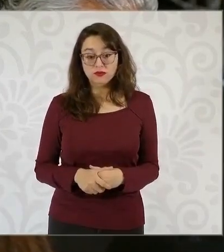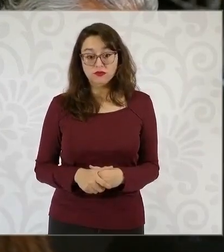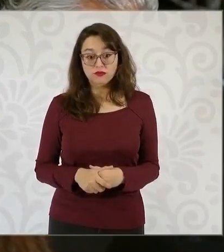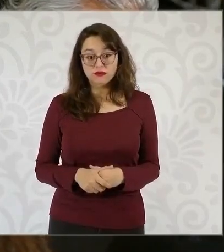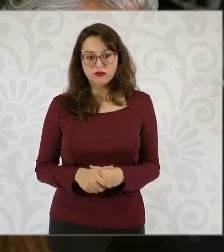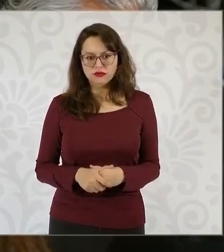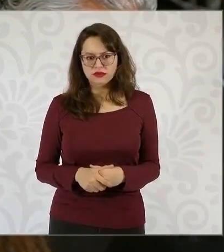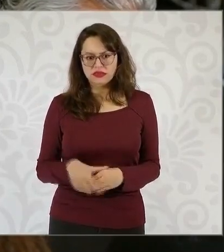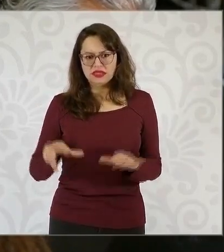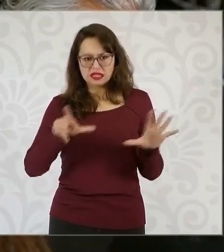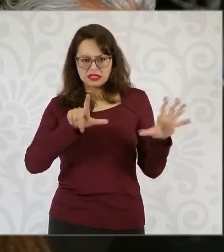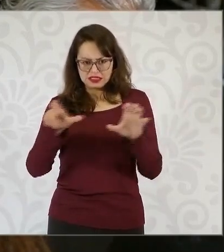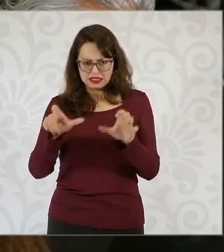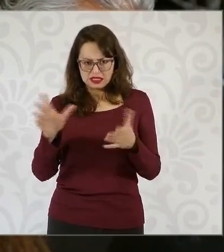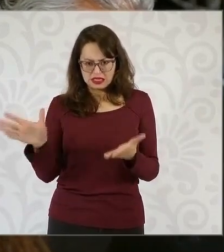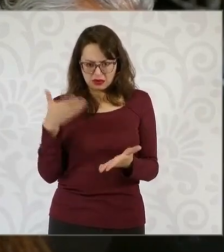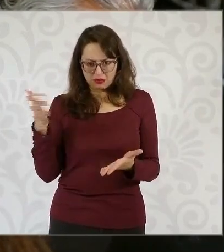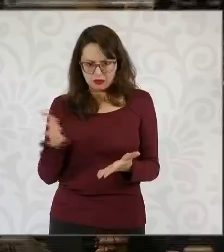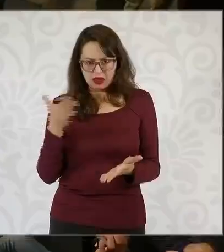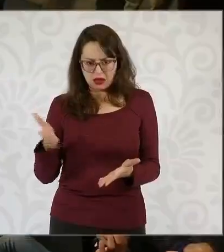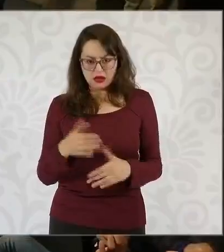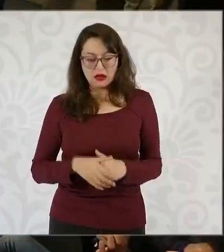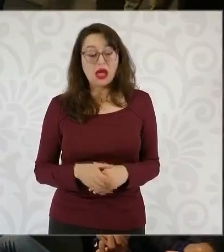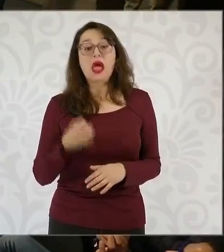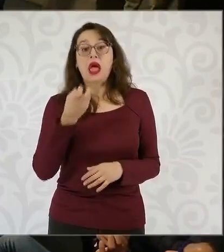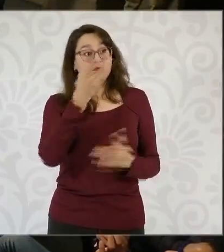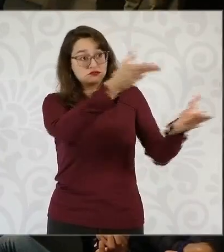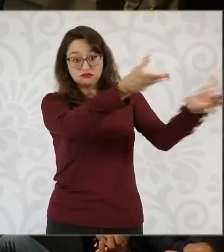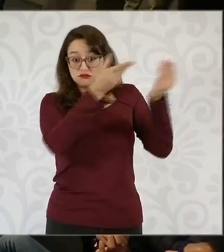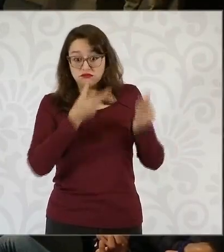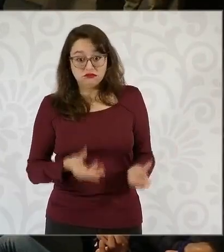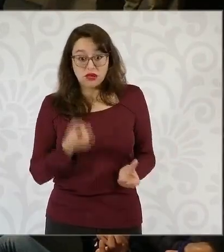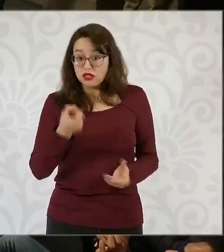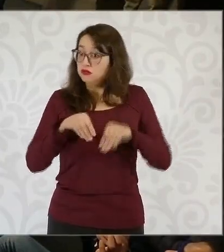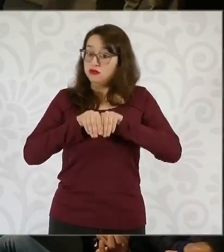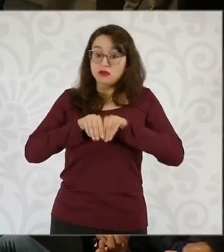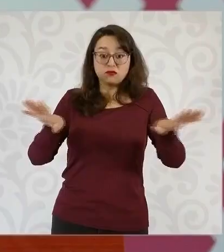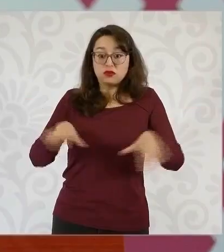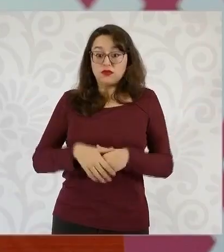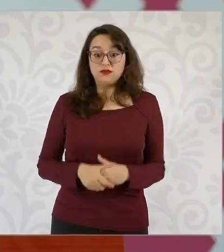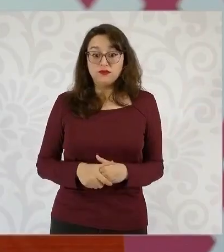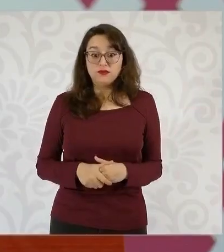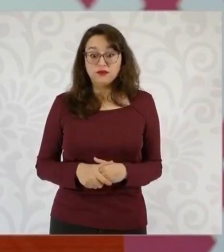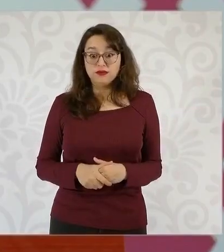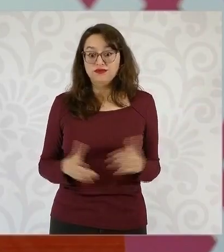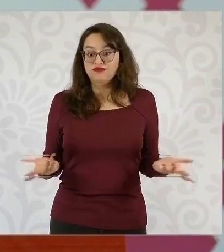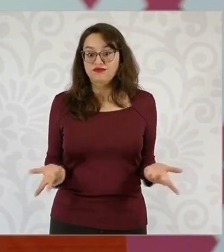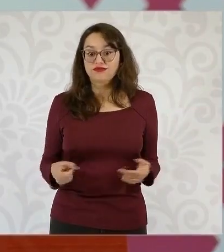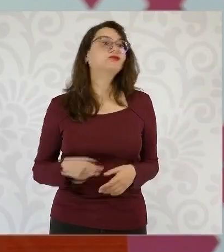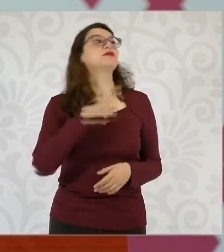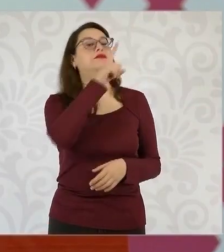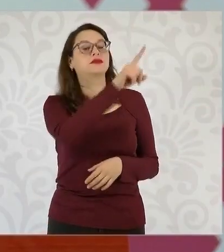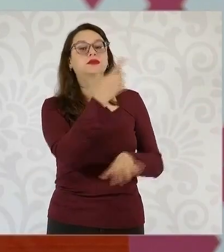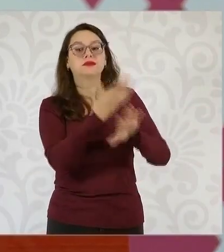Fueron más de 700 páginas. Eso fue lo que ellos mandaron. Y sobre de eso… Ellos fueron los que iniciaron